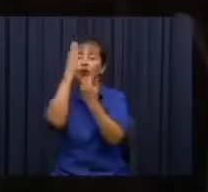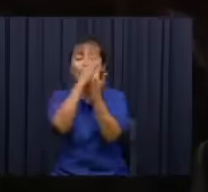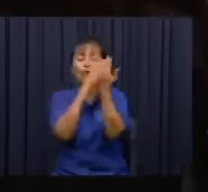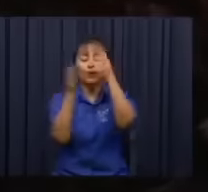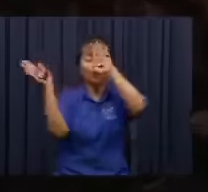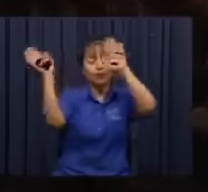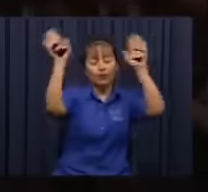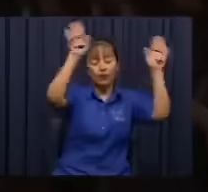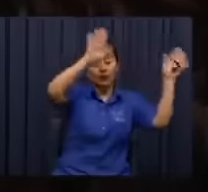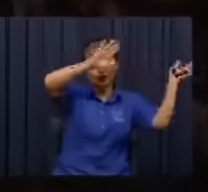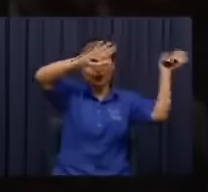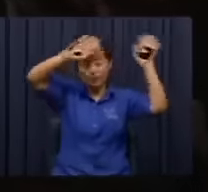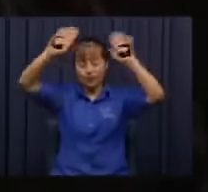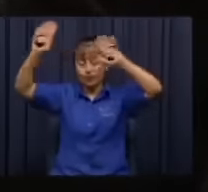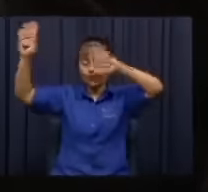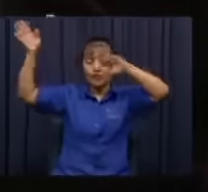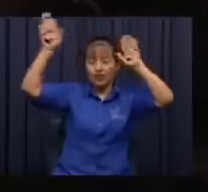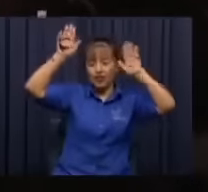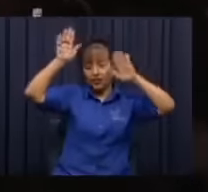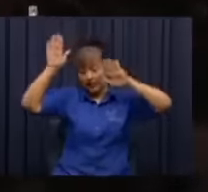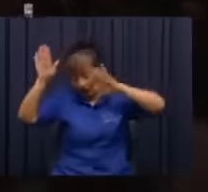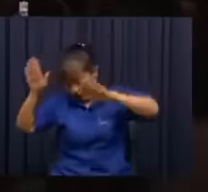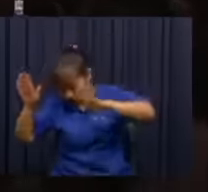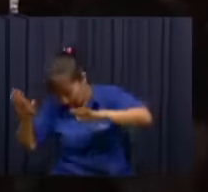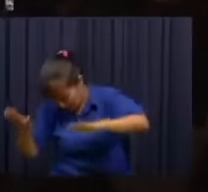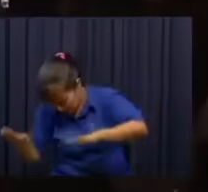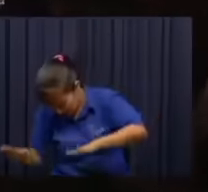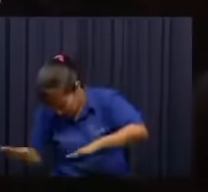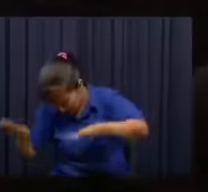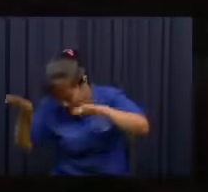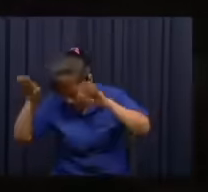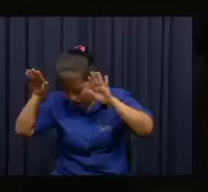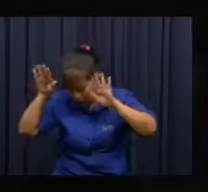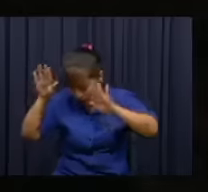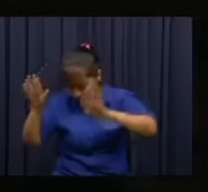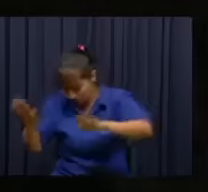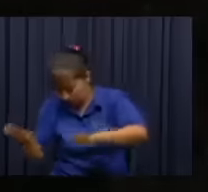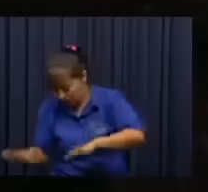Traigo mis manos llenas de adoración